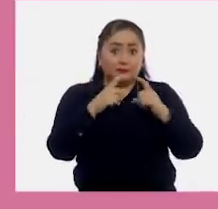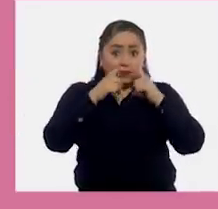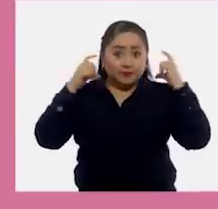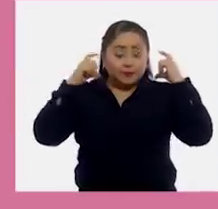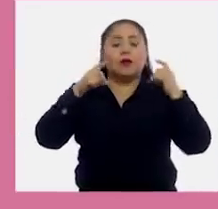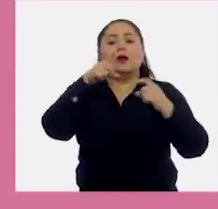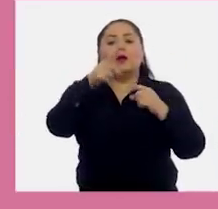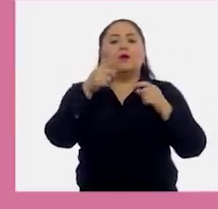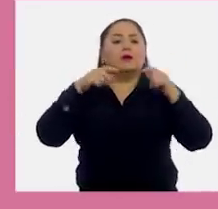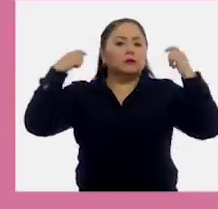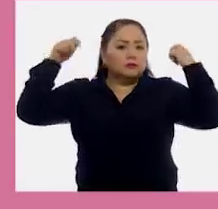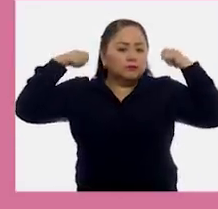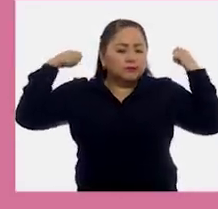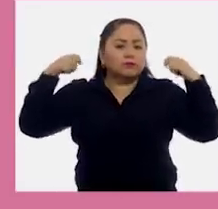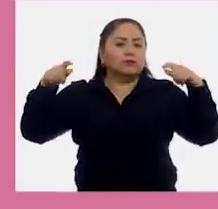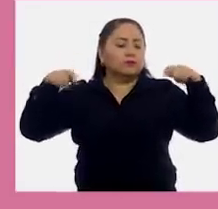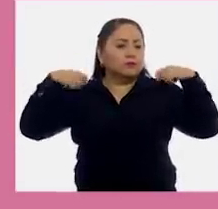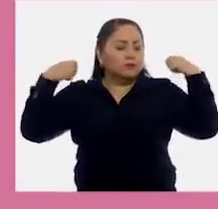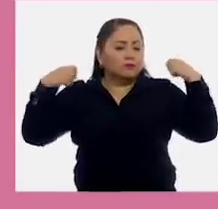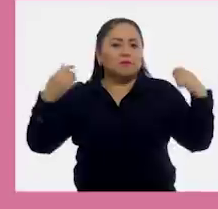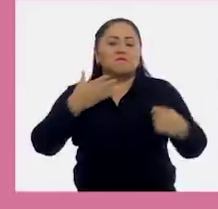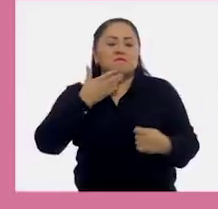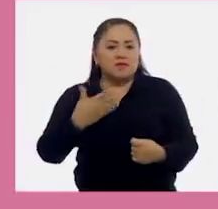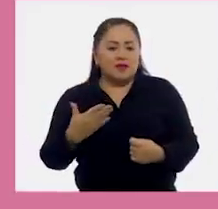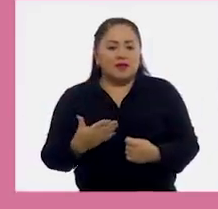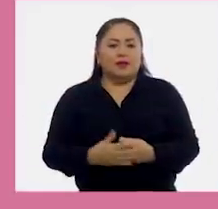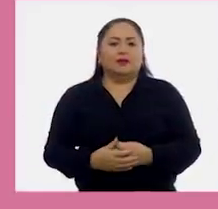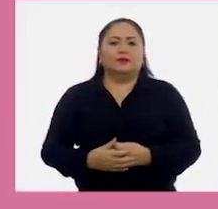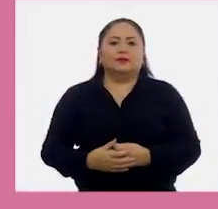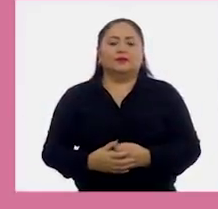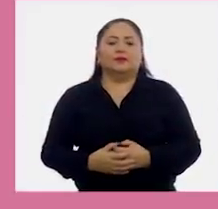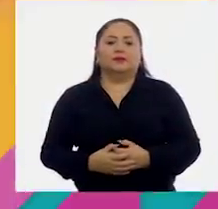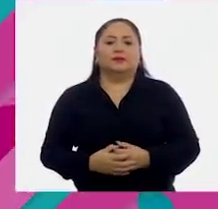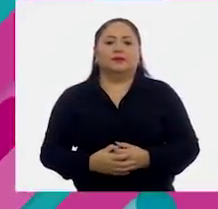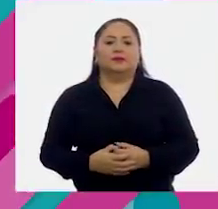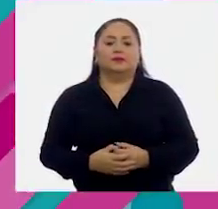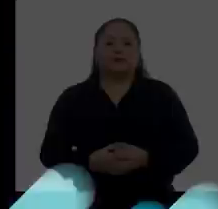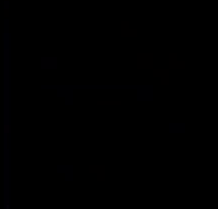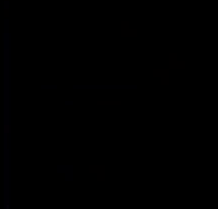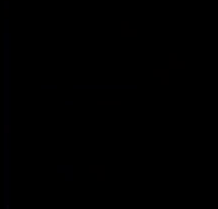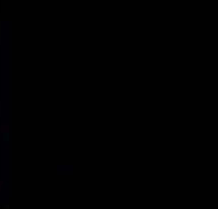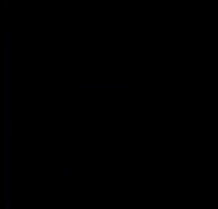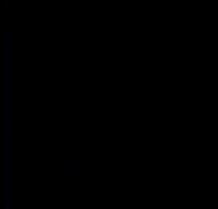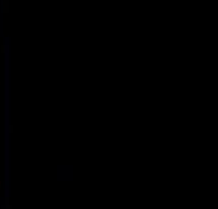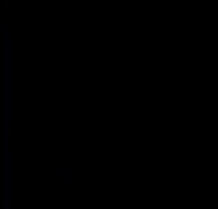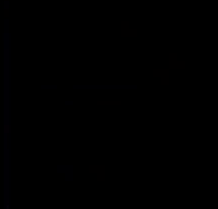colocártelo, deberás amarrar las cuerdas sobre tu cabeza y alrededor de tu cuello.